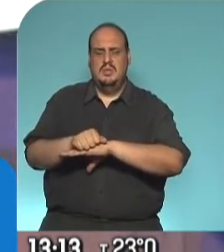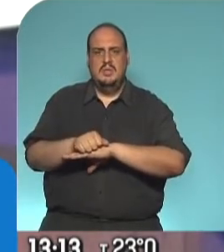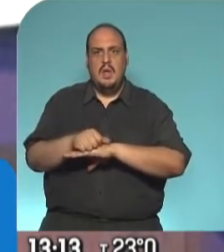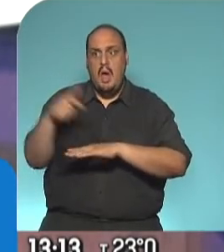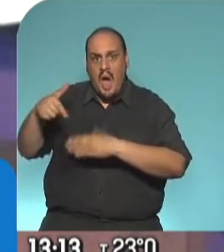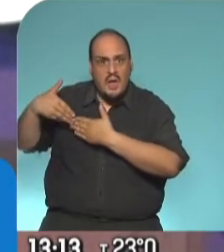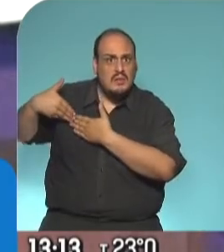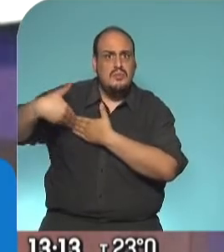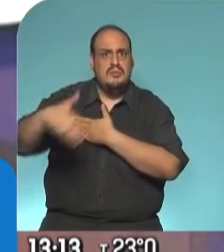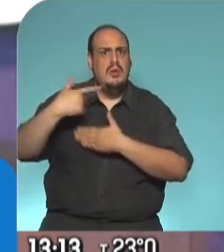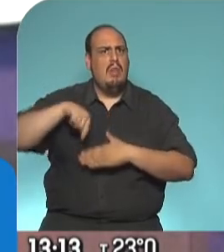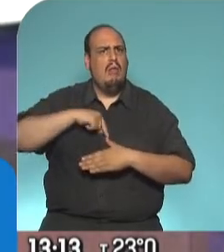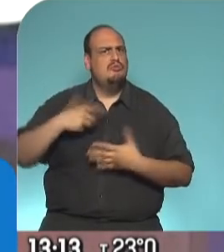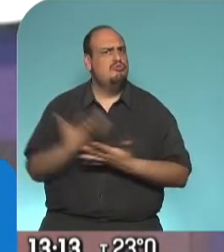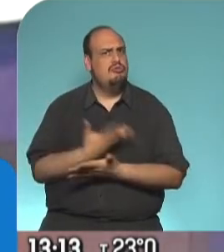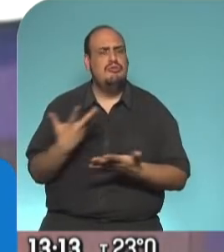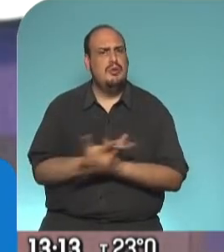Una pesadilla